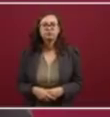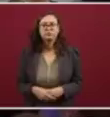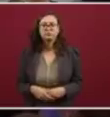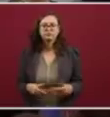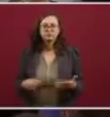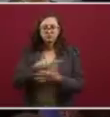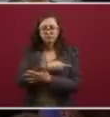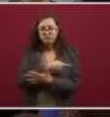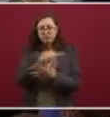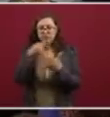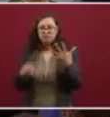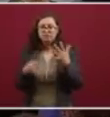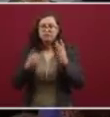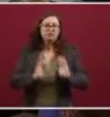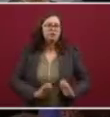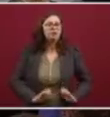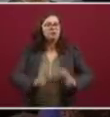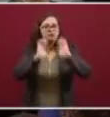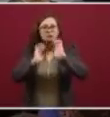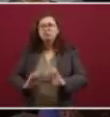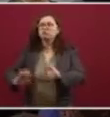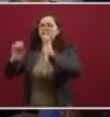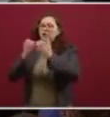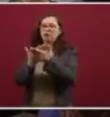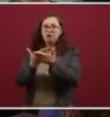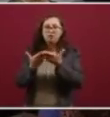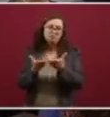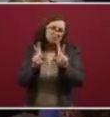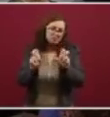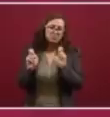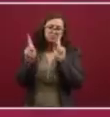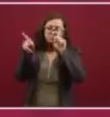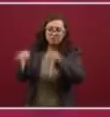todos estos edificios, en este caso estos panteones,